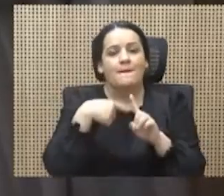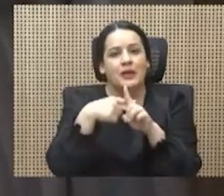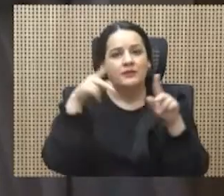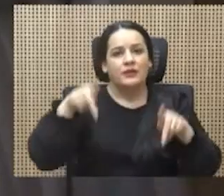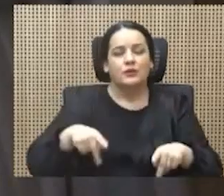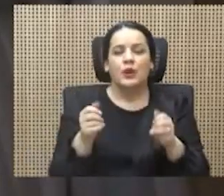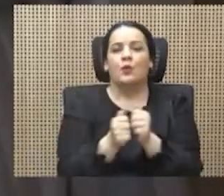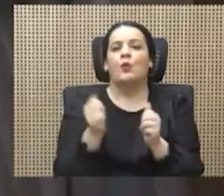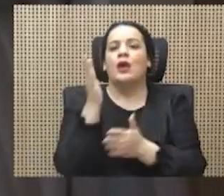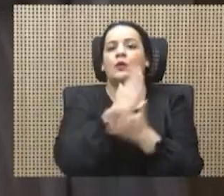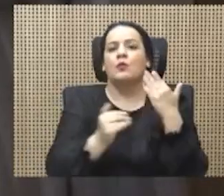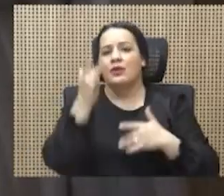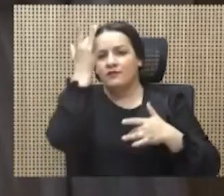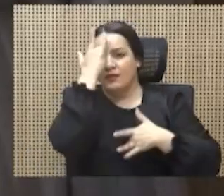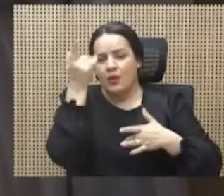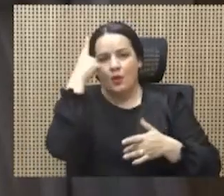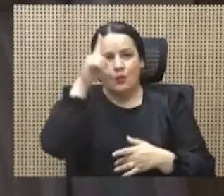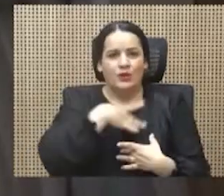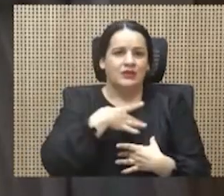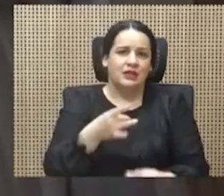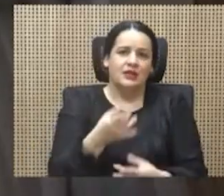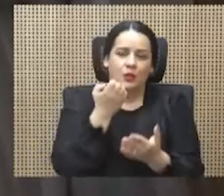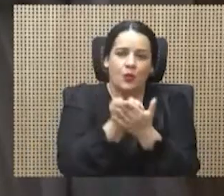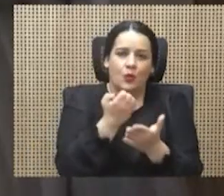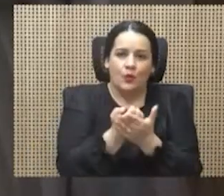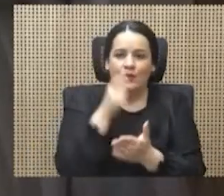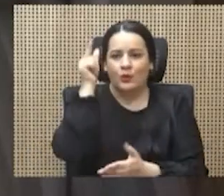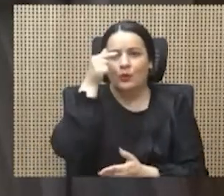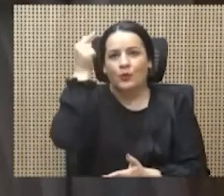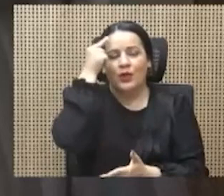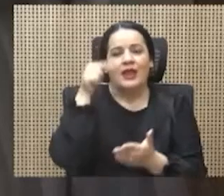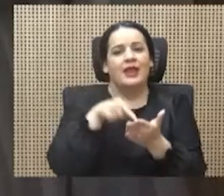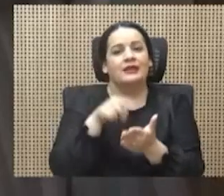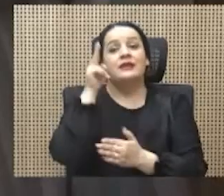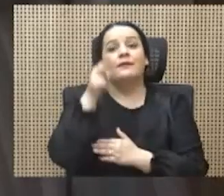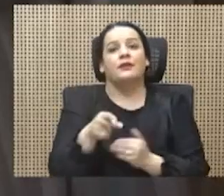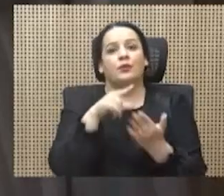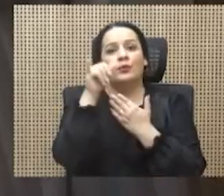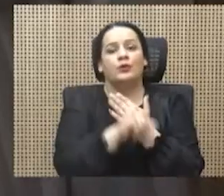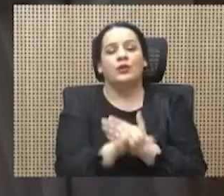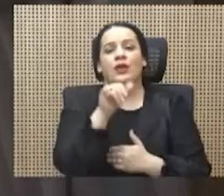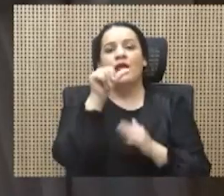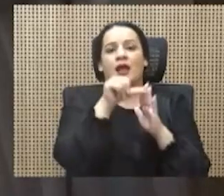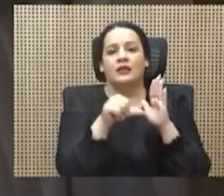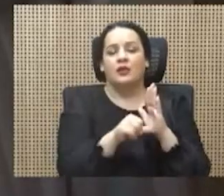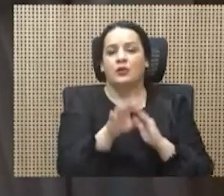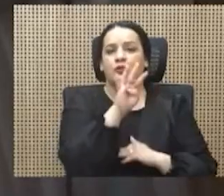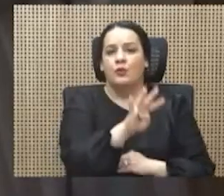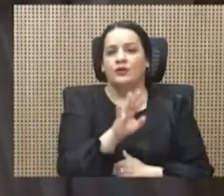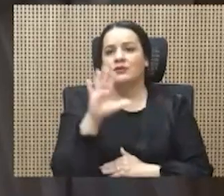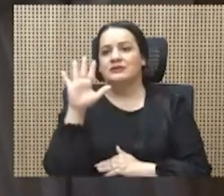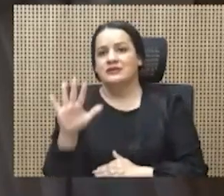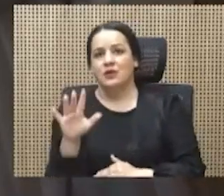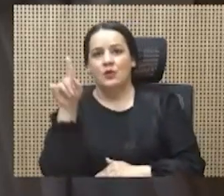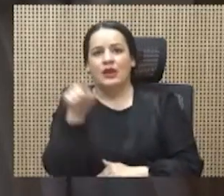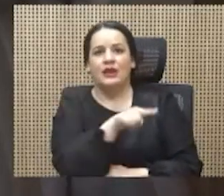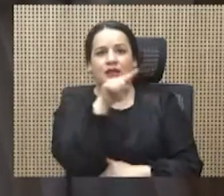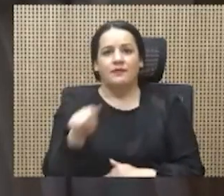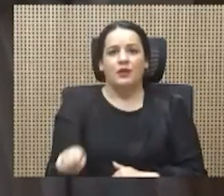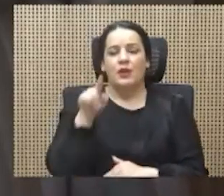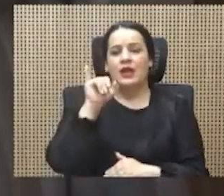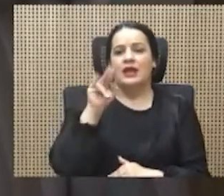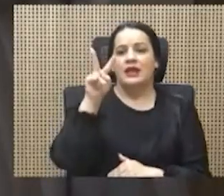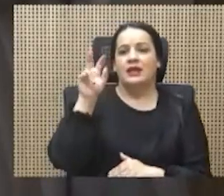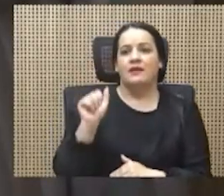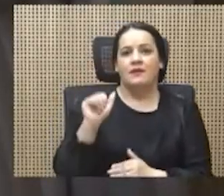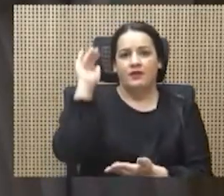alguna enfermedad por intereses económicos del gobierno. En ese mismo proyecto, en los artículos 4 y 5, elimina también el IVA reducido,